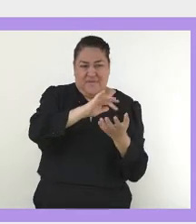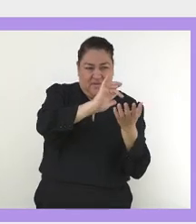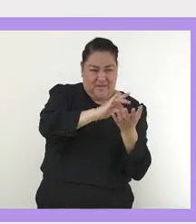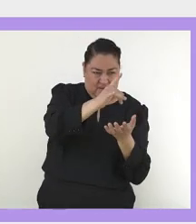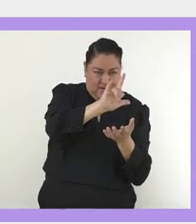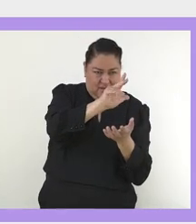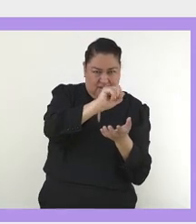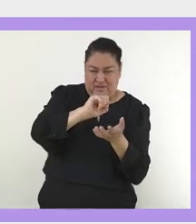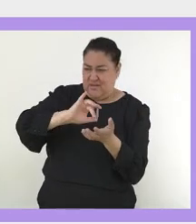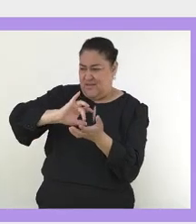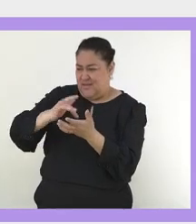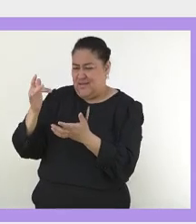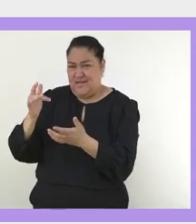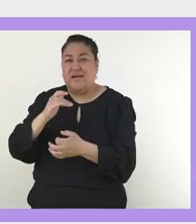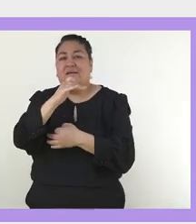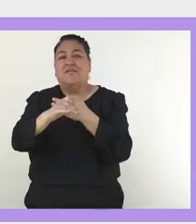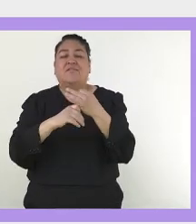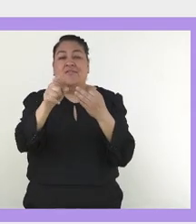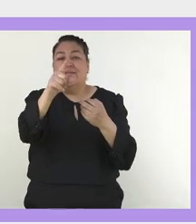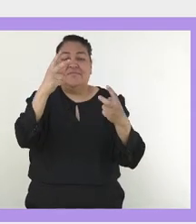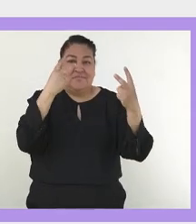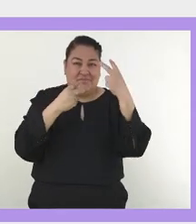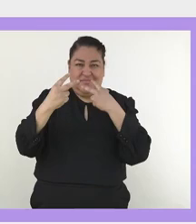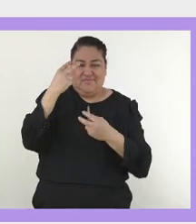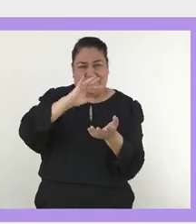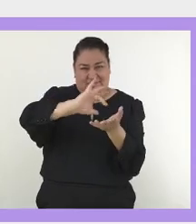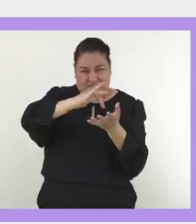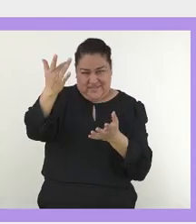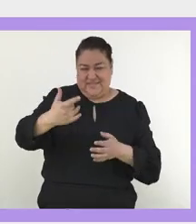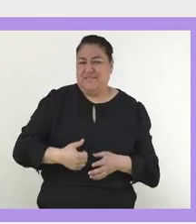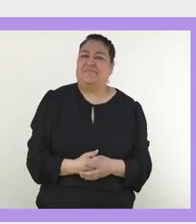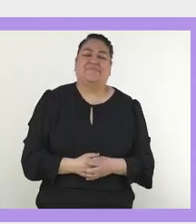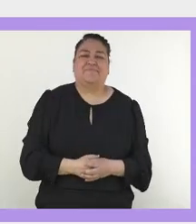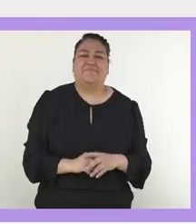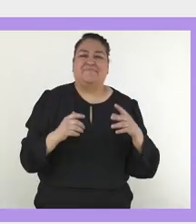Andrea como siempre Y gracias a todos ustedes por esta plática